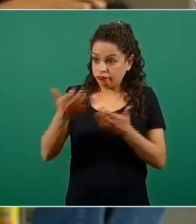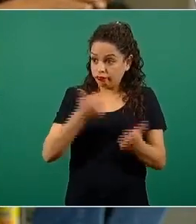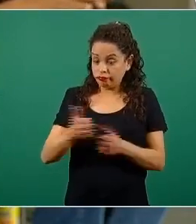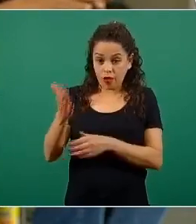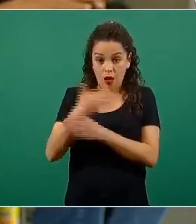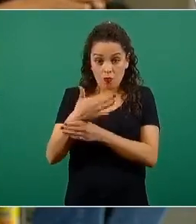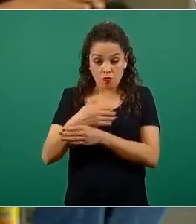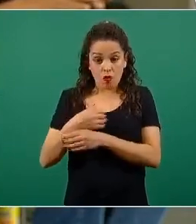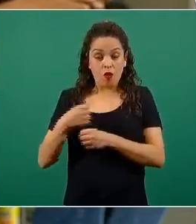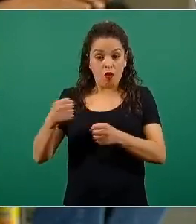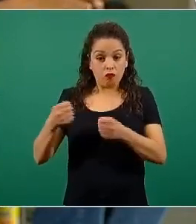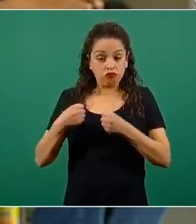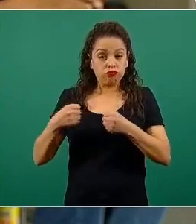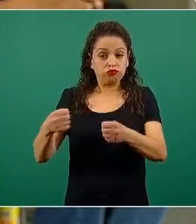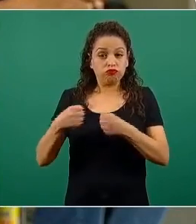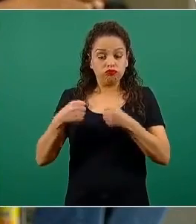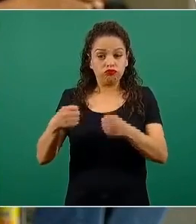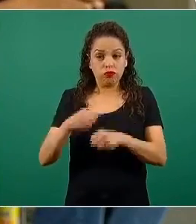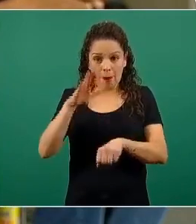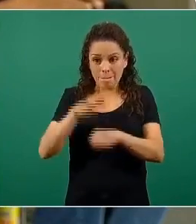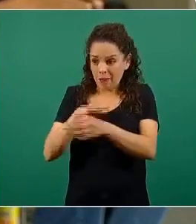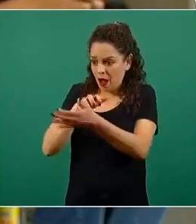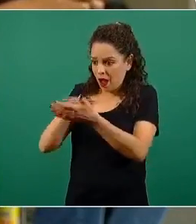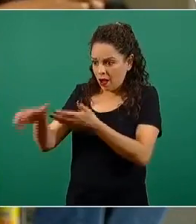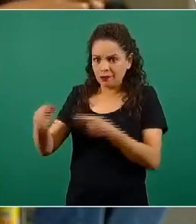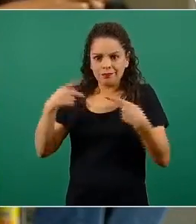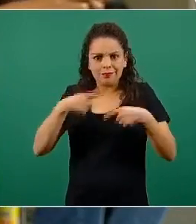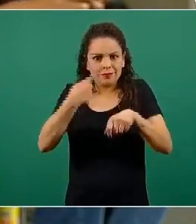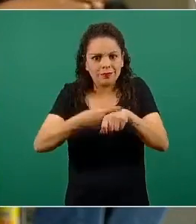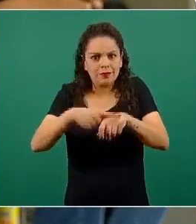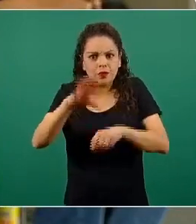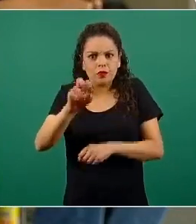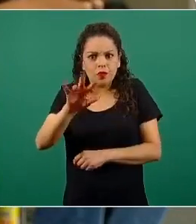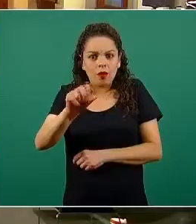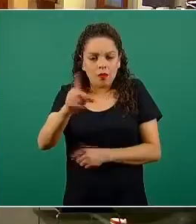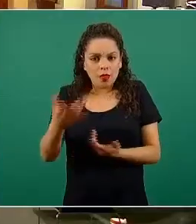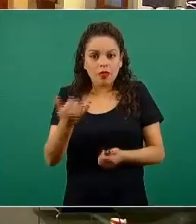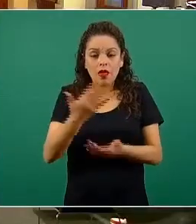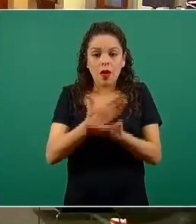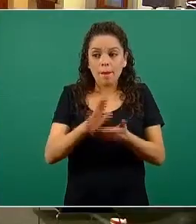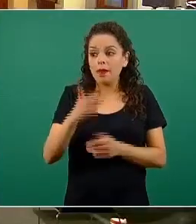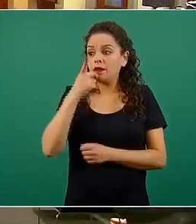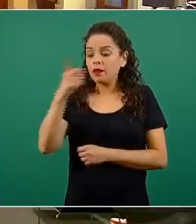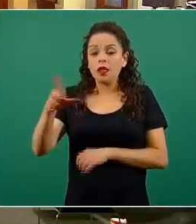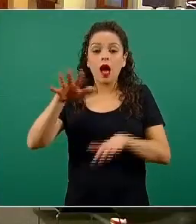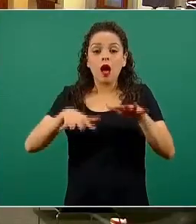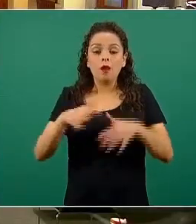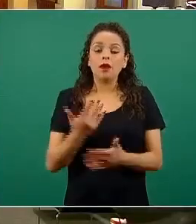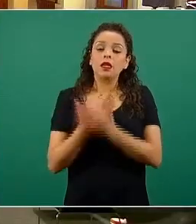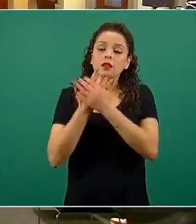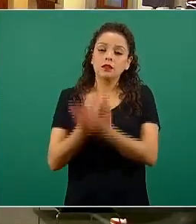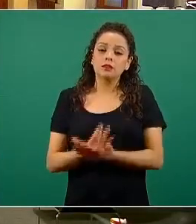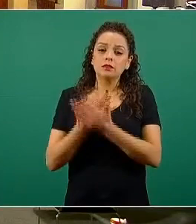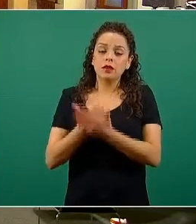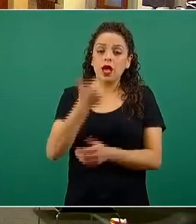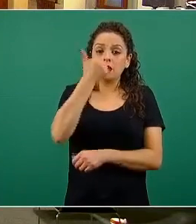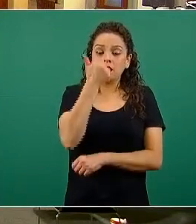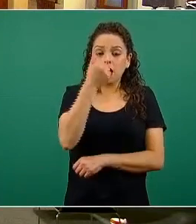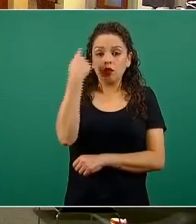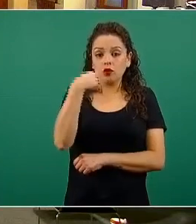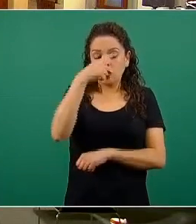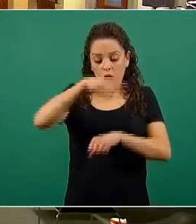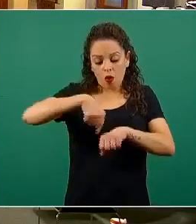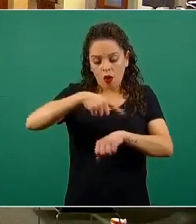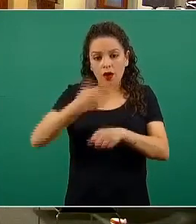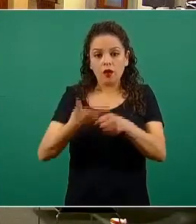ellos, son de personas con COVID, y además que dicen ellos que luego tienen que estar hasta 6 horas en un hospital para que les reciban